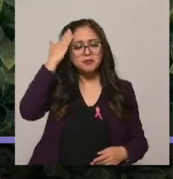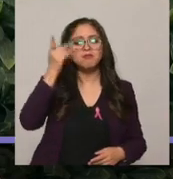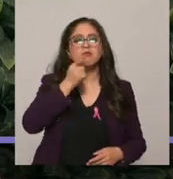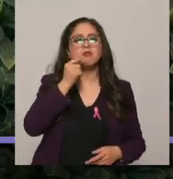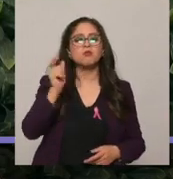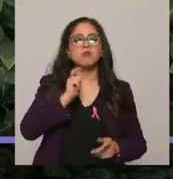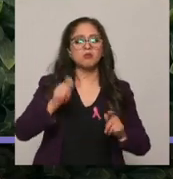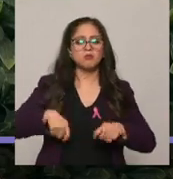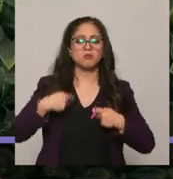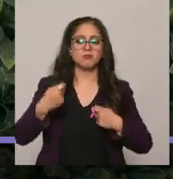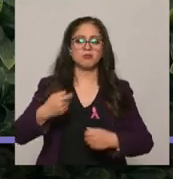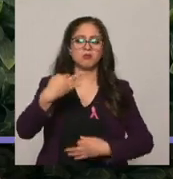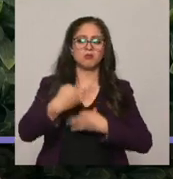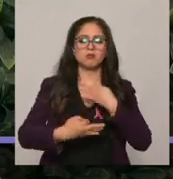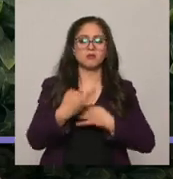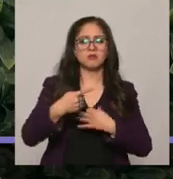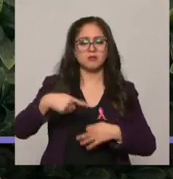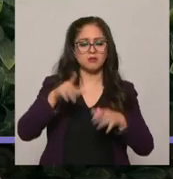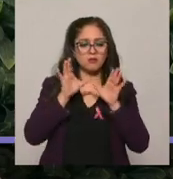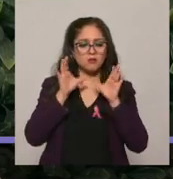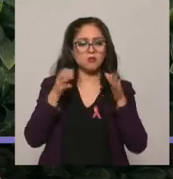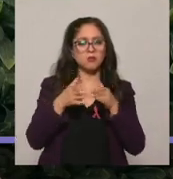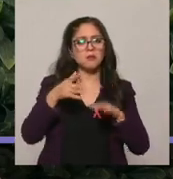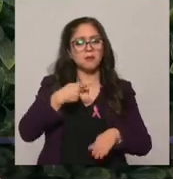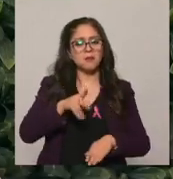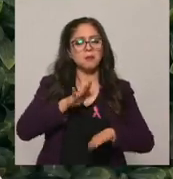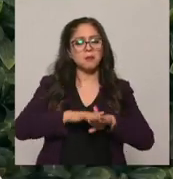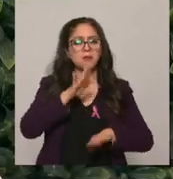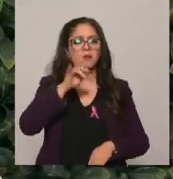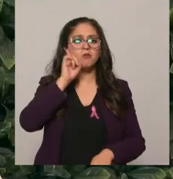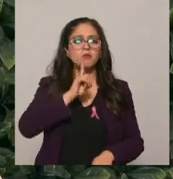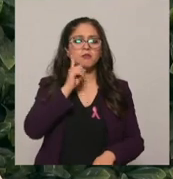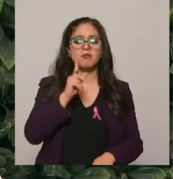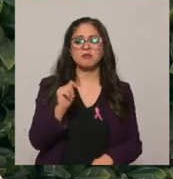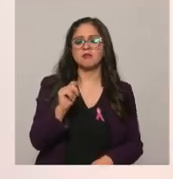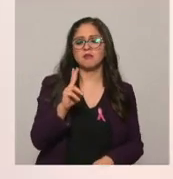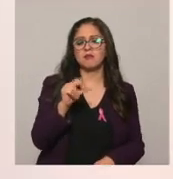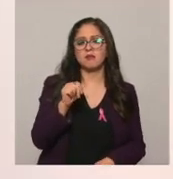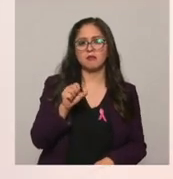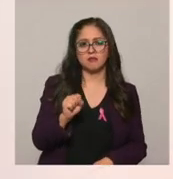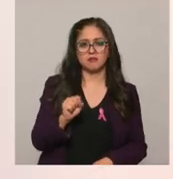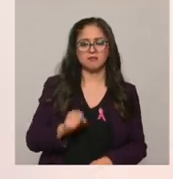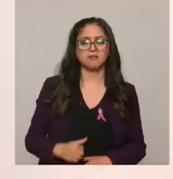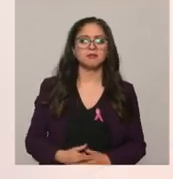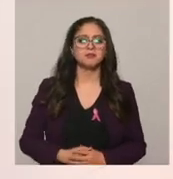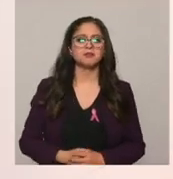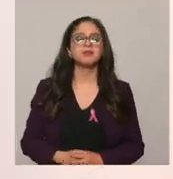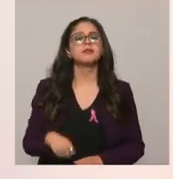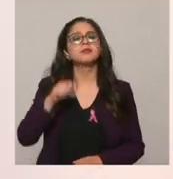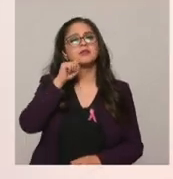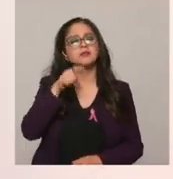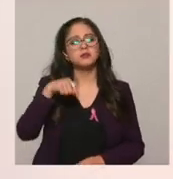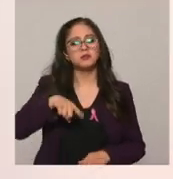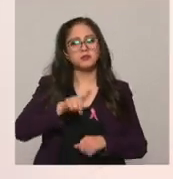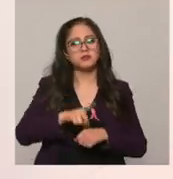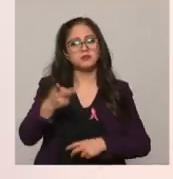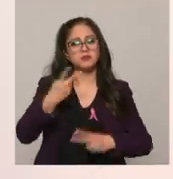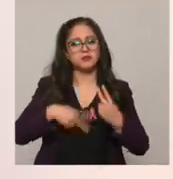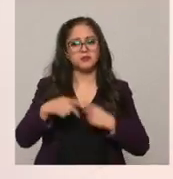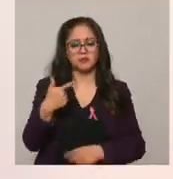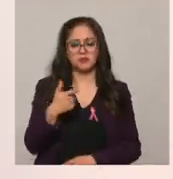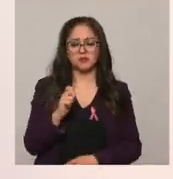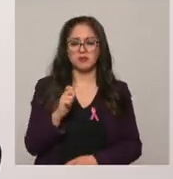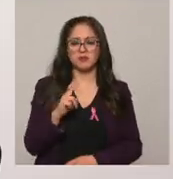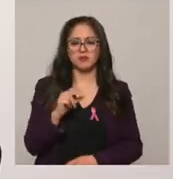impartir justicia para la comunidad, en especial para las mujeres trans. Claro que sí. También está con nosotros esta mañana Gerardo